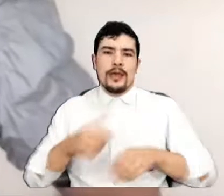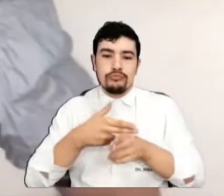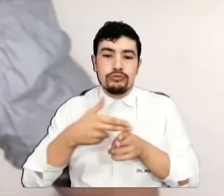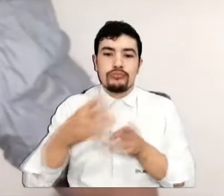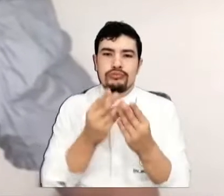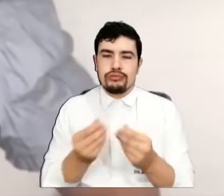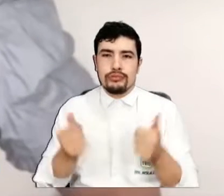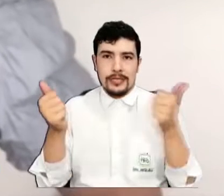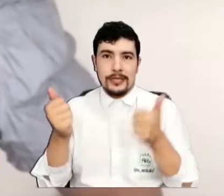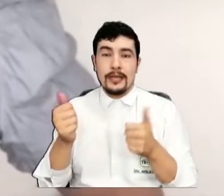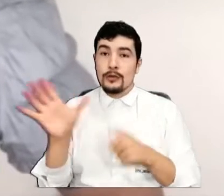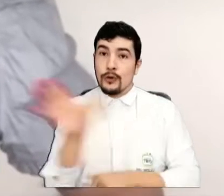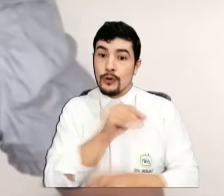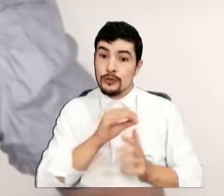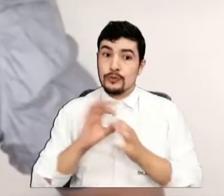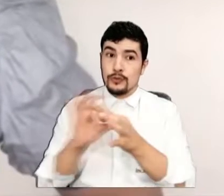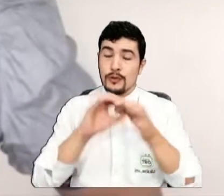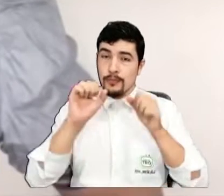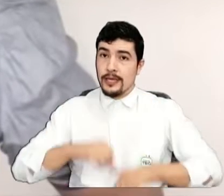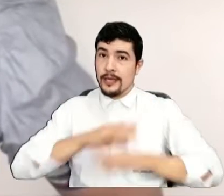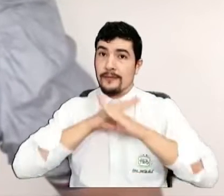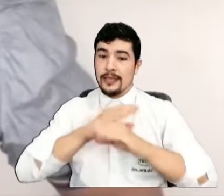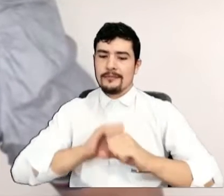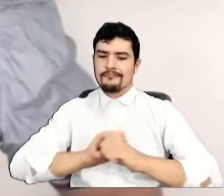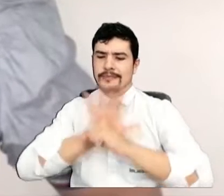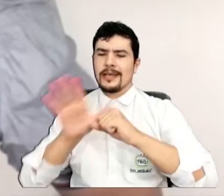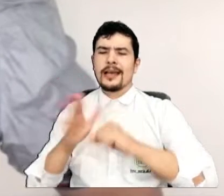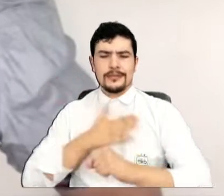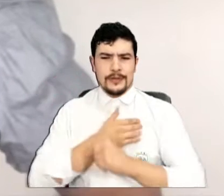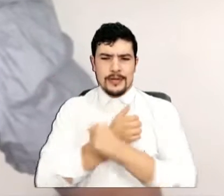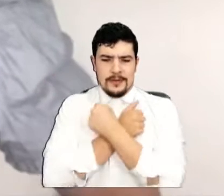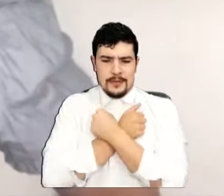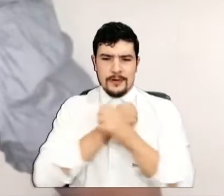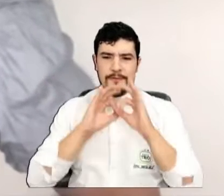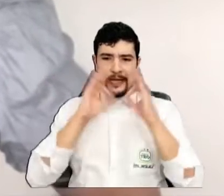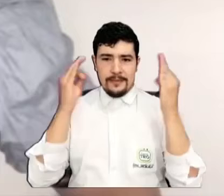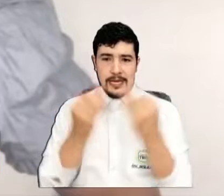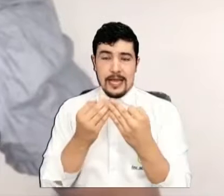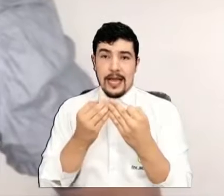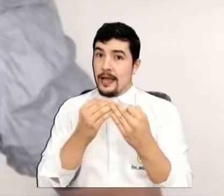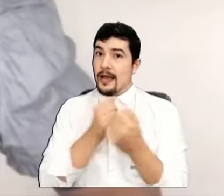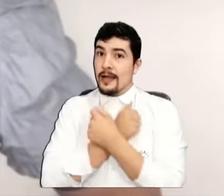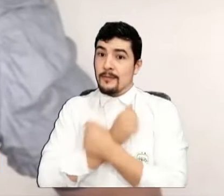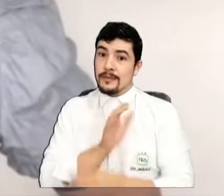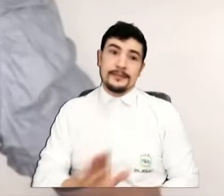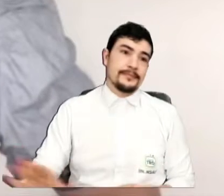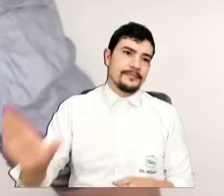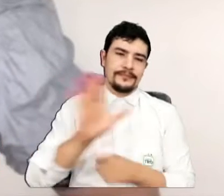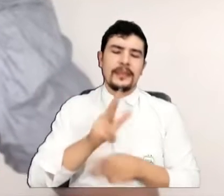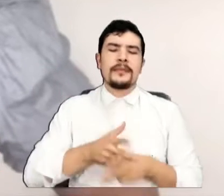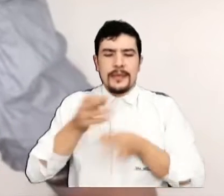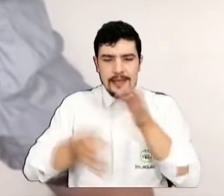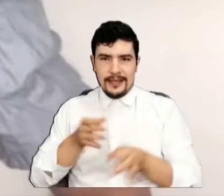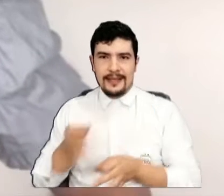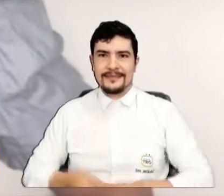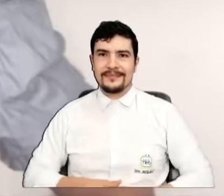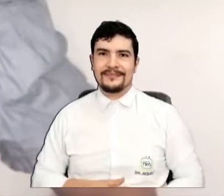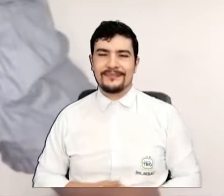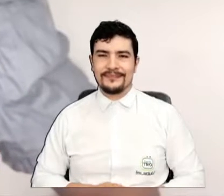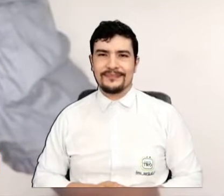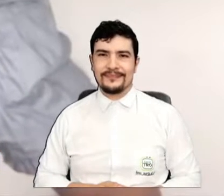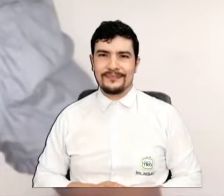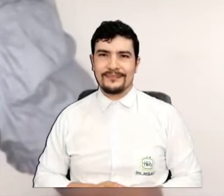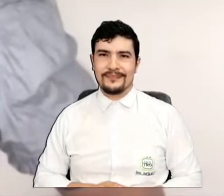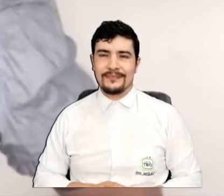Más de 1.200 comparendos colocó la Policía del Norte de Santander para aquellas personas que incumplieron con los decretos establecidos